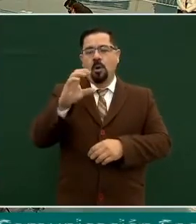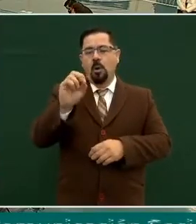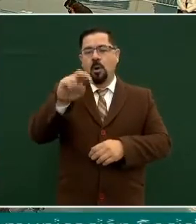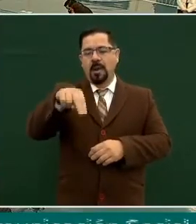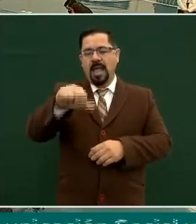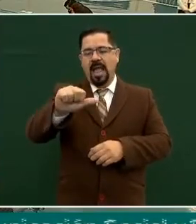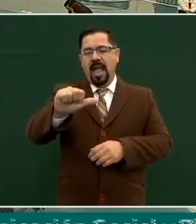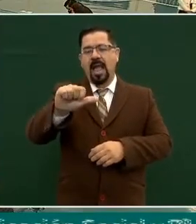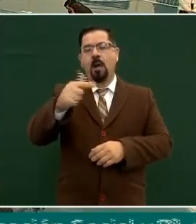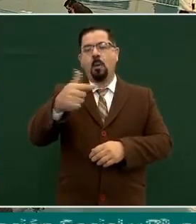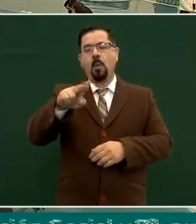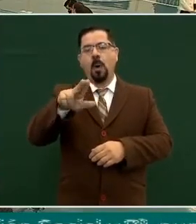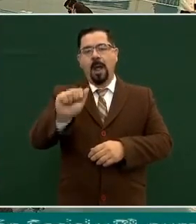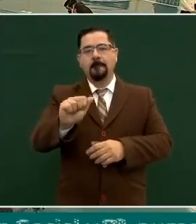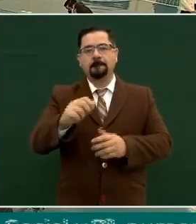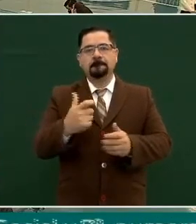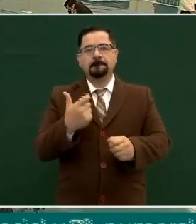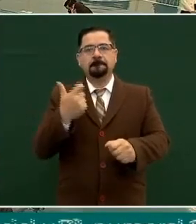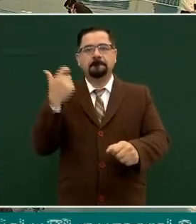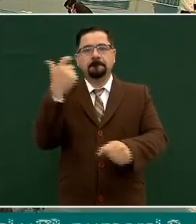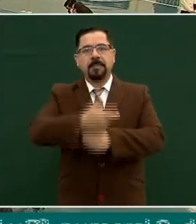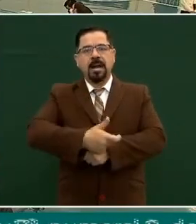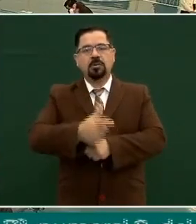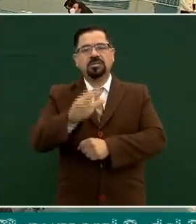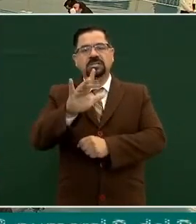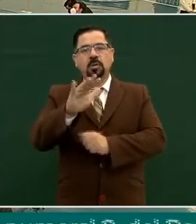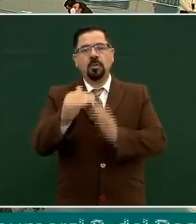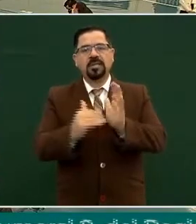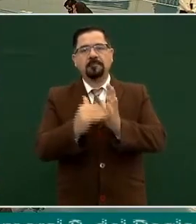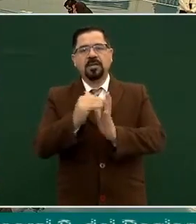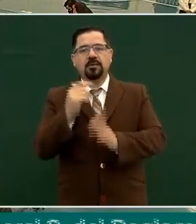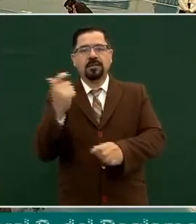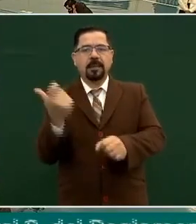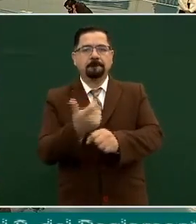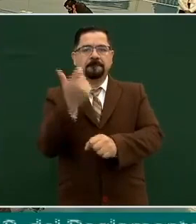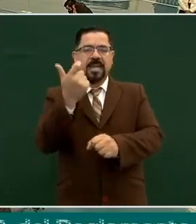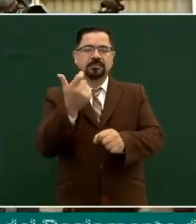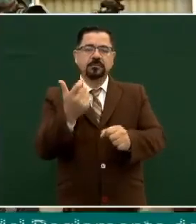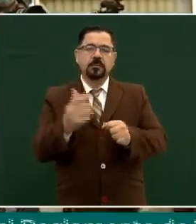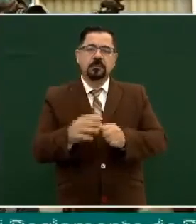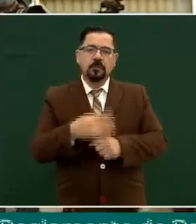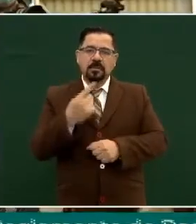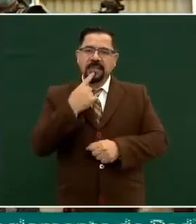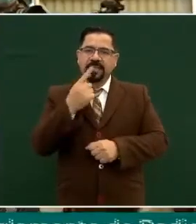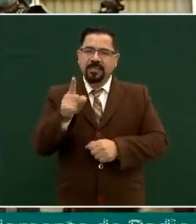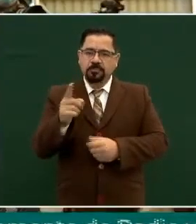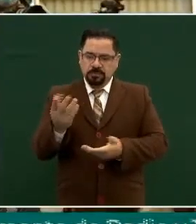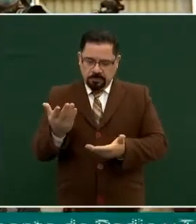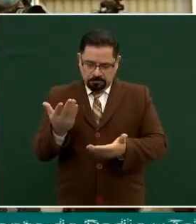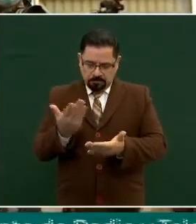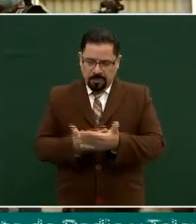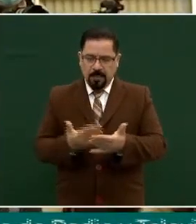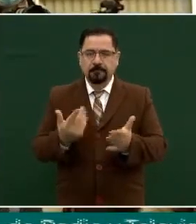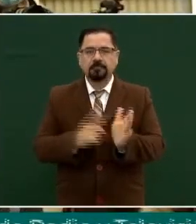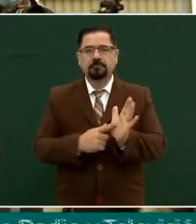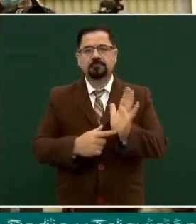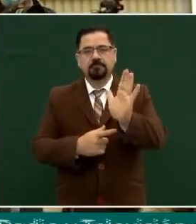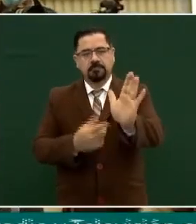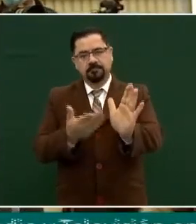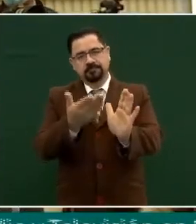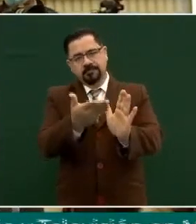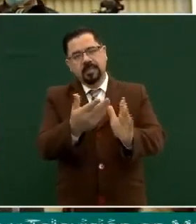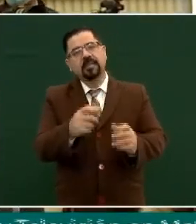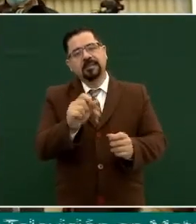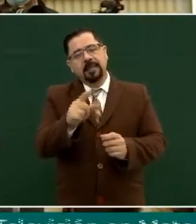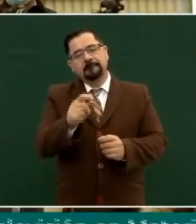50 millones de pesos. Esta es una denuncia que me pidieron que le presentara, señor presidente, y en función de eso, bueno,